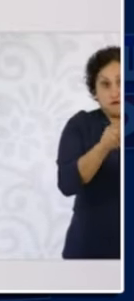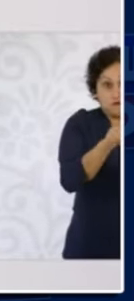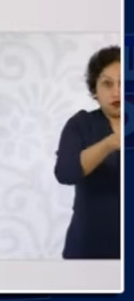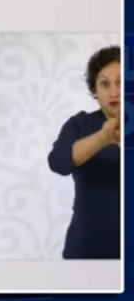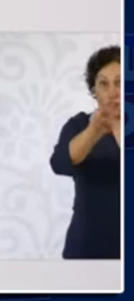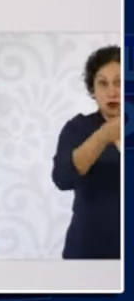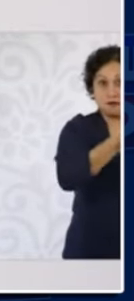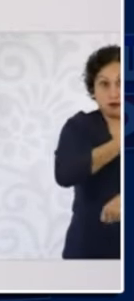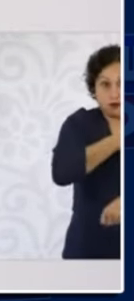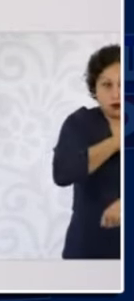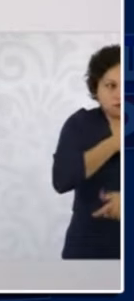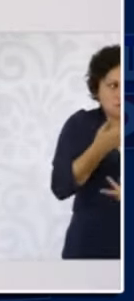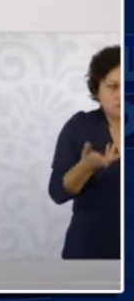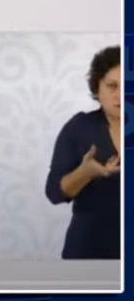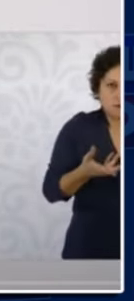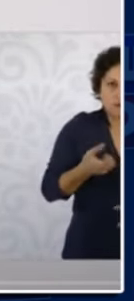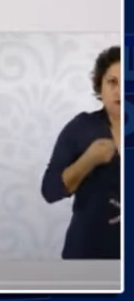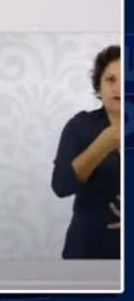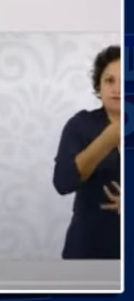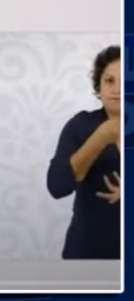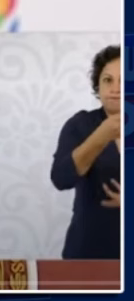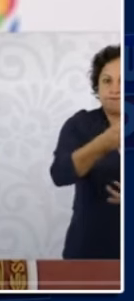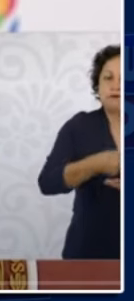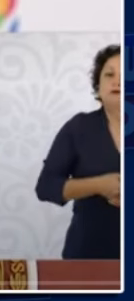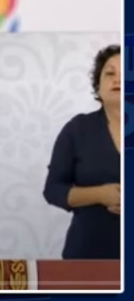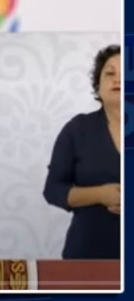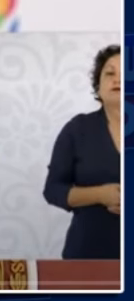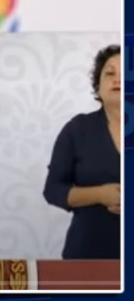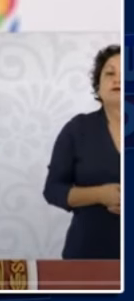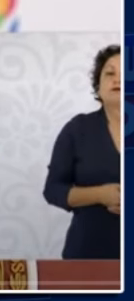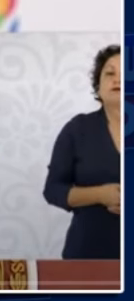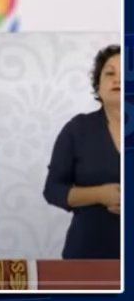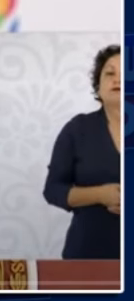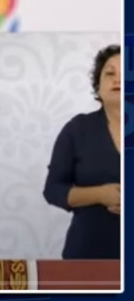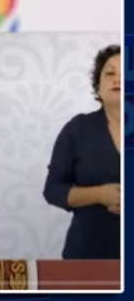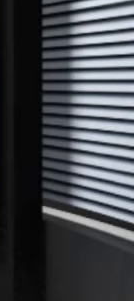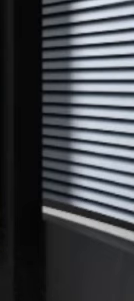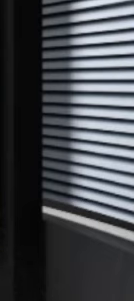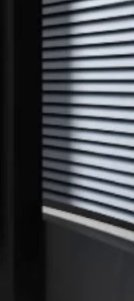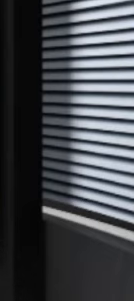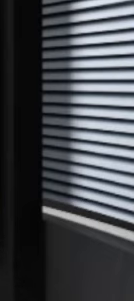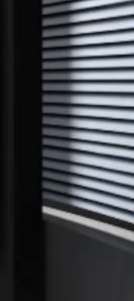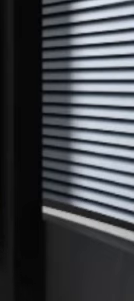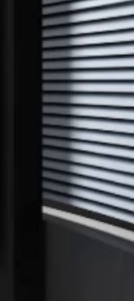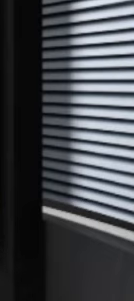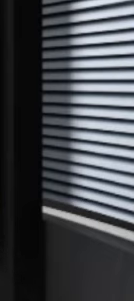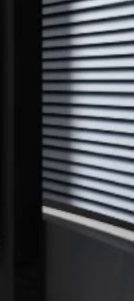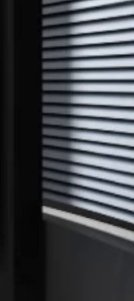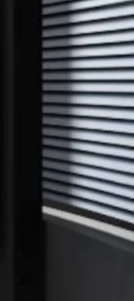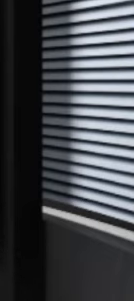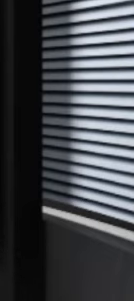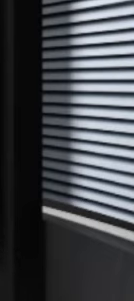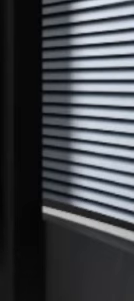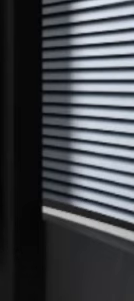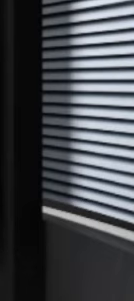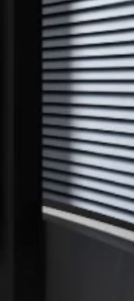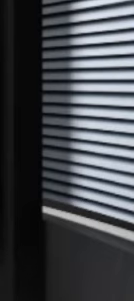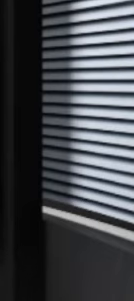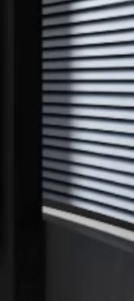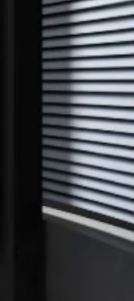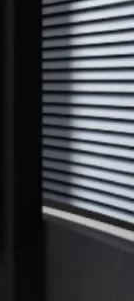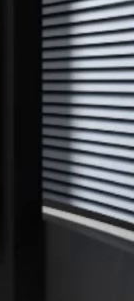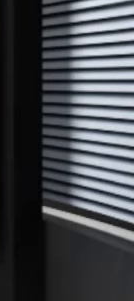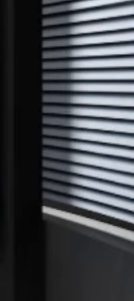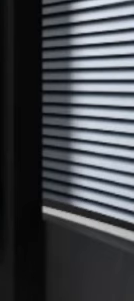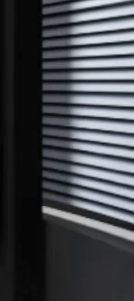en el IMS bienestar en el caso de Okay pues ya lo escucharon amigos